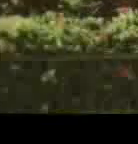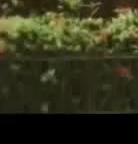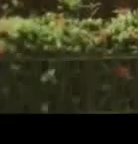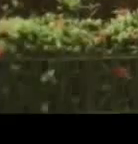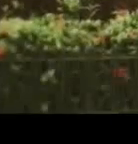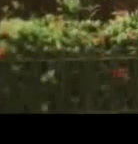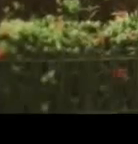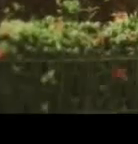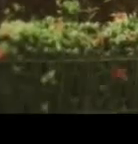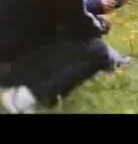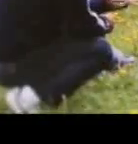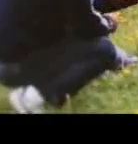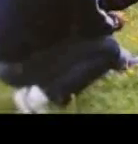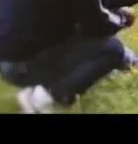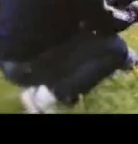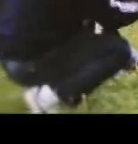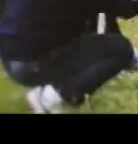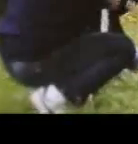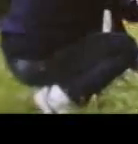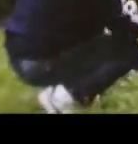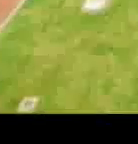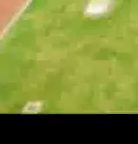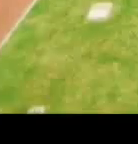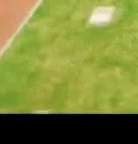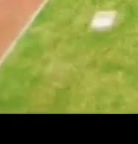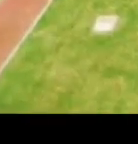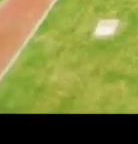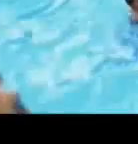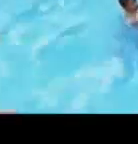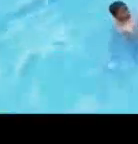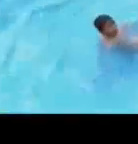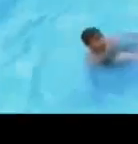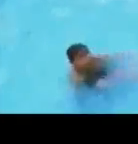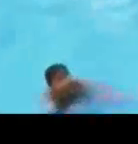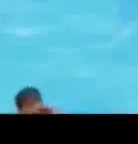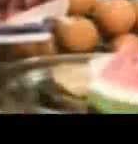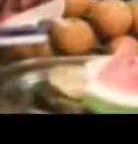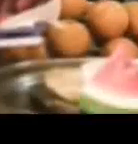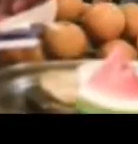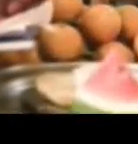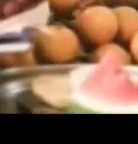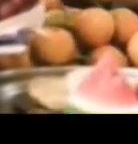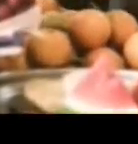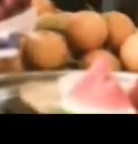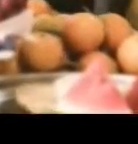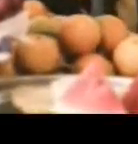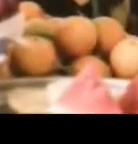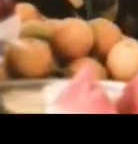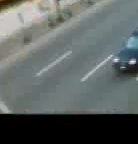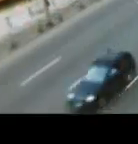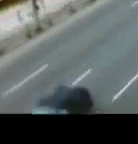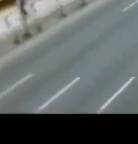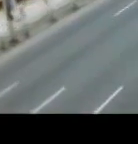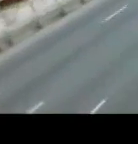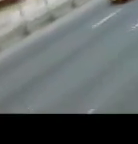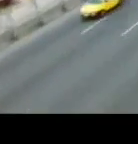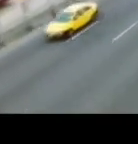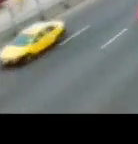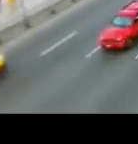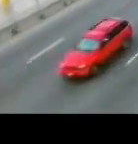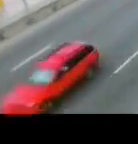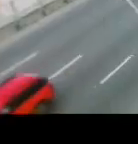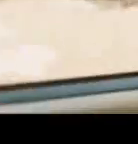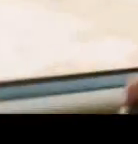llevando agua a donde más se necesite, fomentando la recreación familiar con áreas verdes y parques recreativos, montando modernos mercados. Es el compromiso de